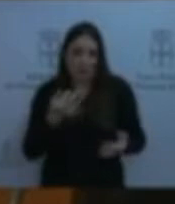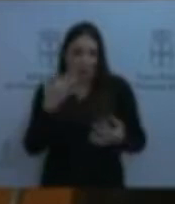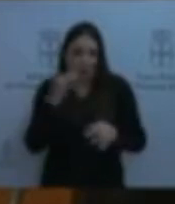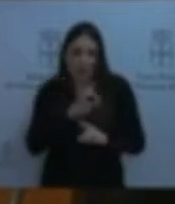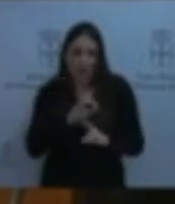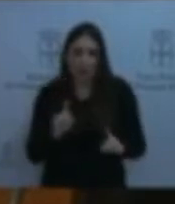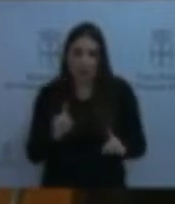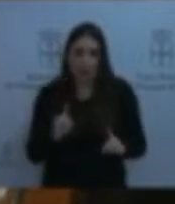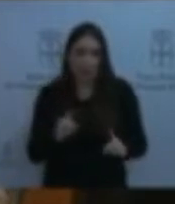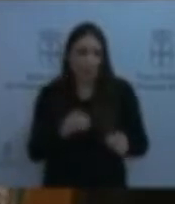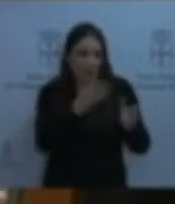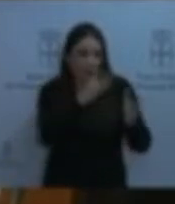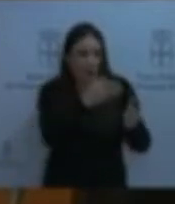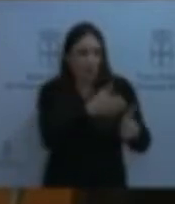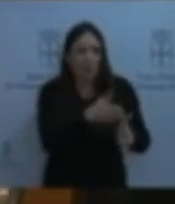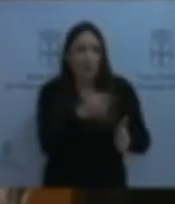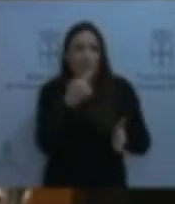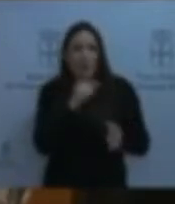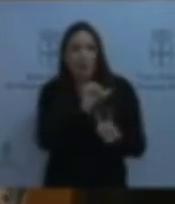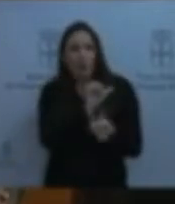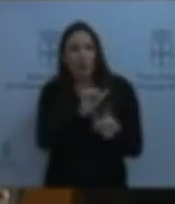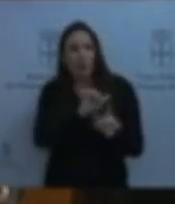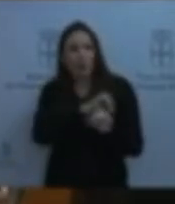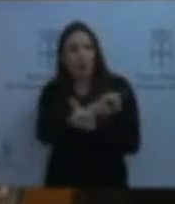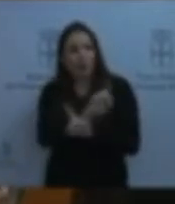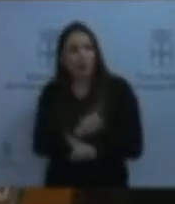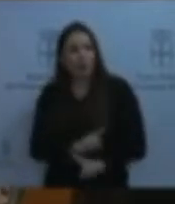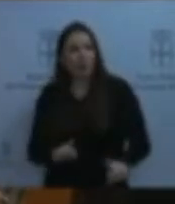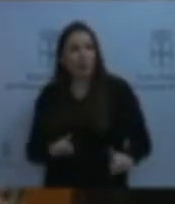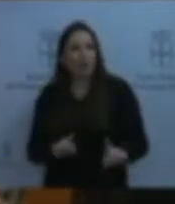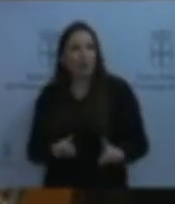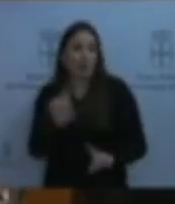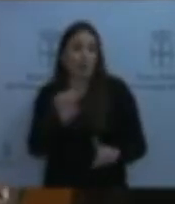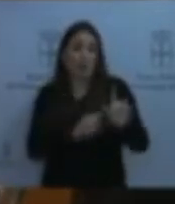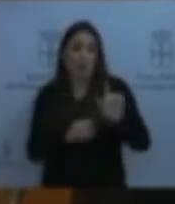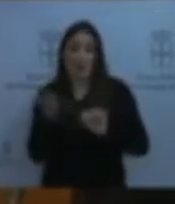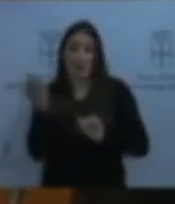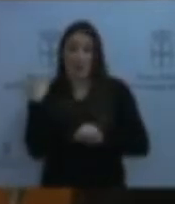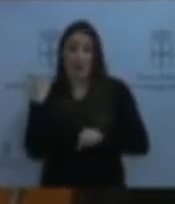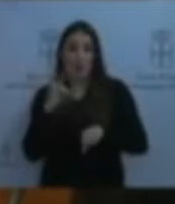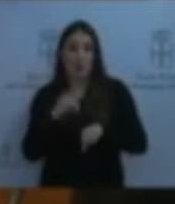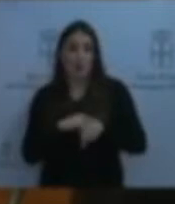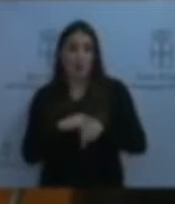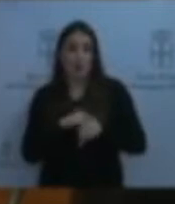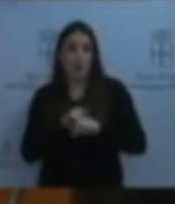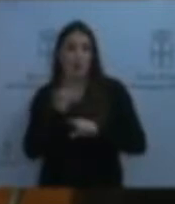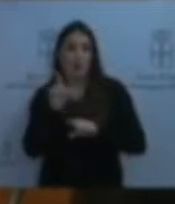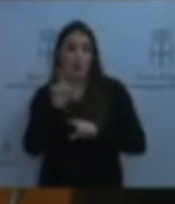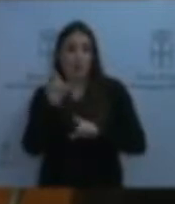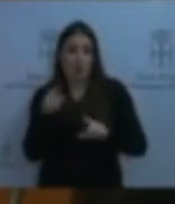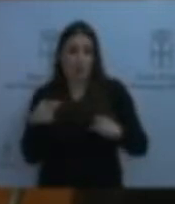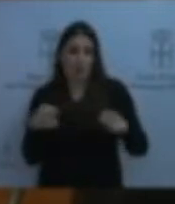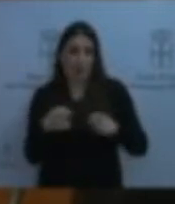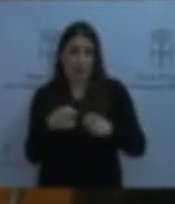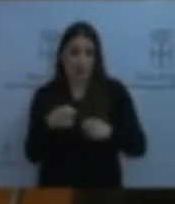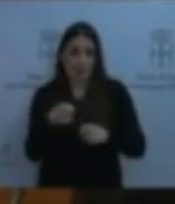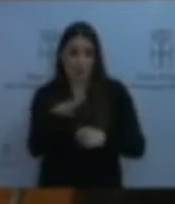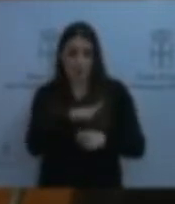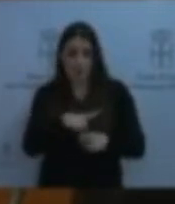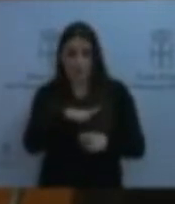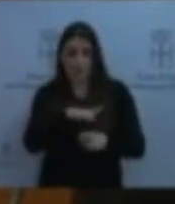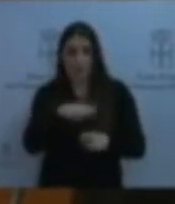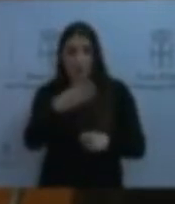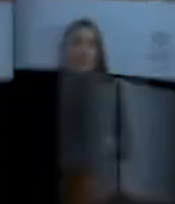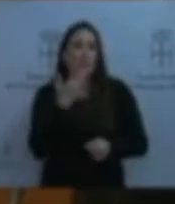Se refería muy sucintamente al incidente del lunes, la fuga de gas en las instalaciones de